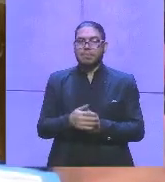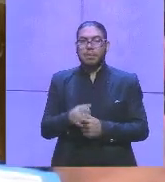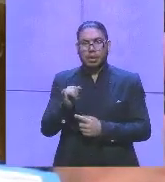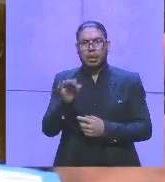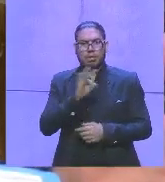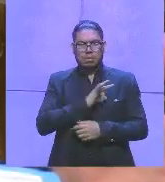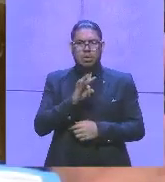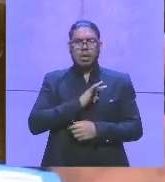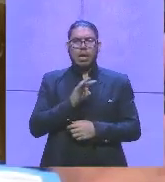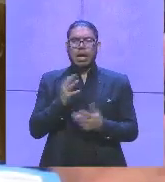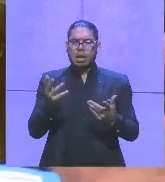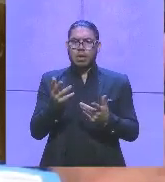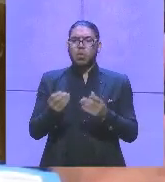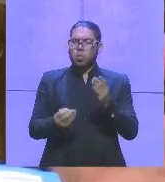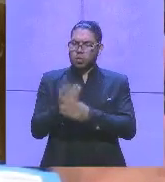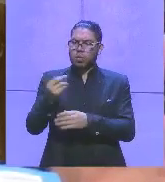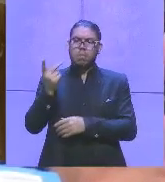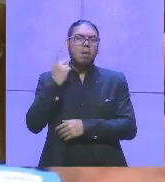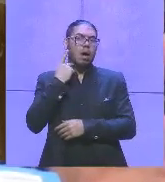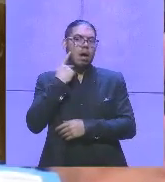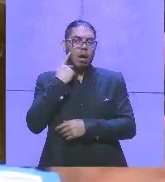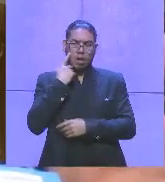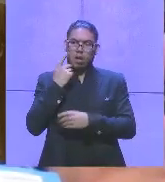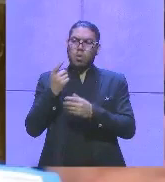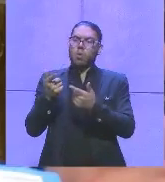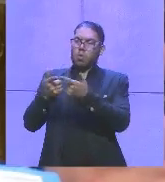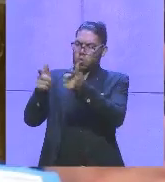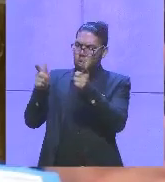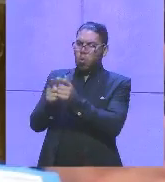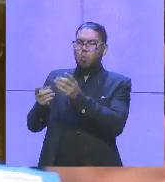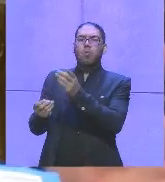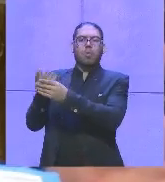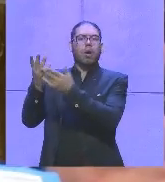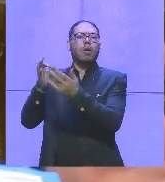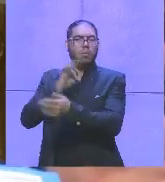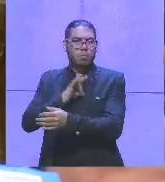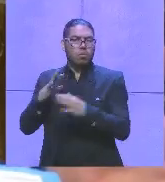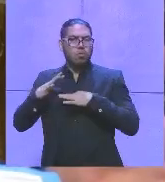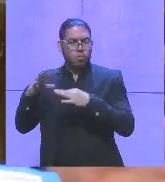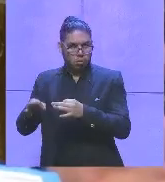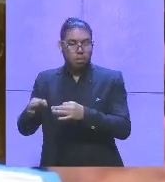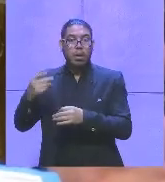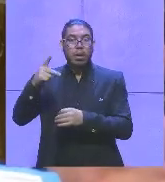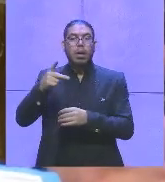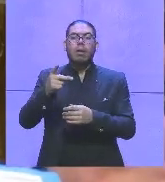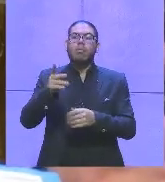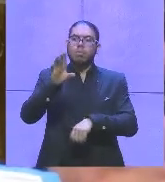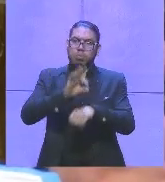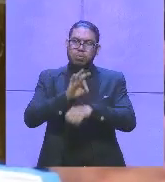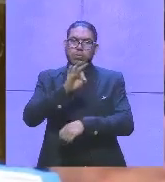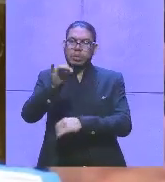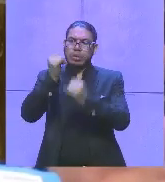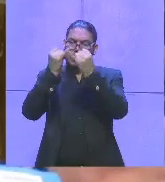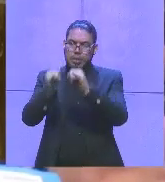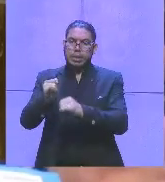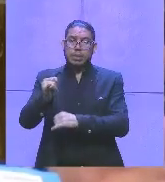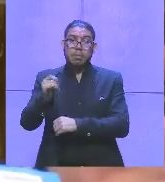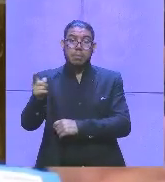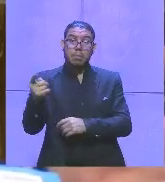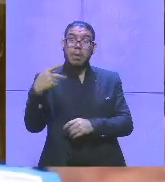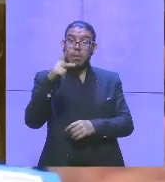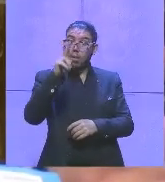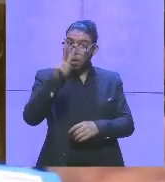hacer nuevos partidos políticos, se permiten las candidaturas independientes, pero realmente están compitiendo